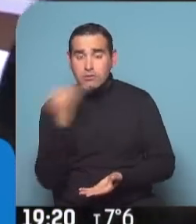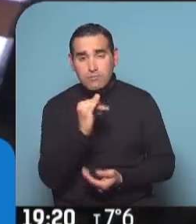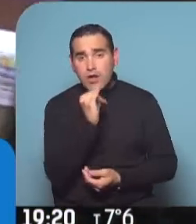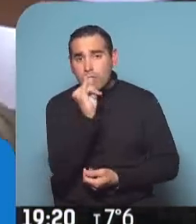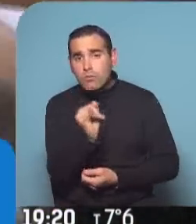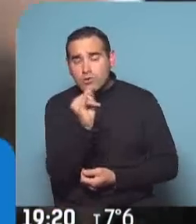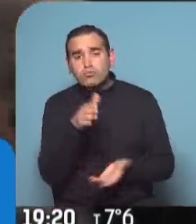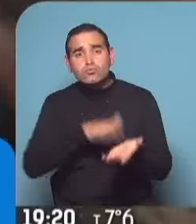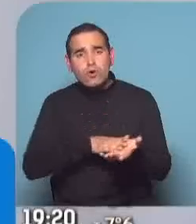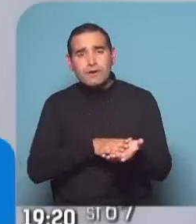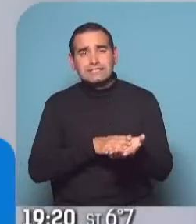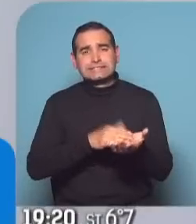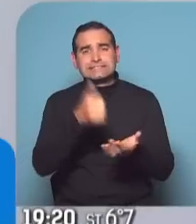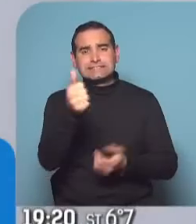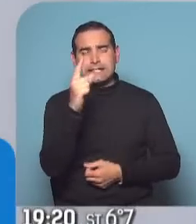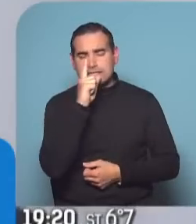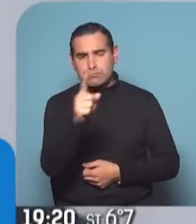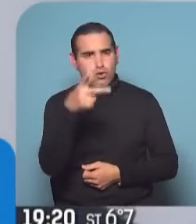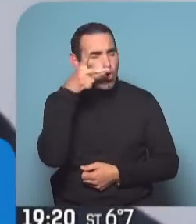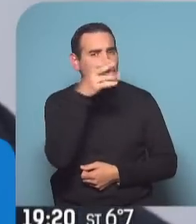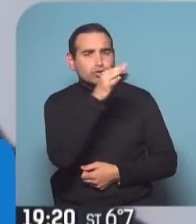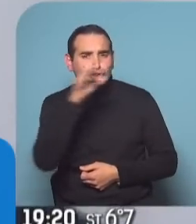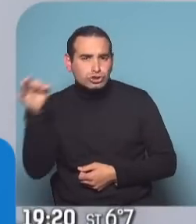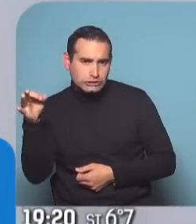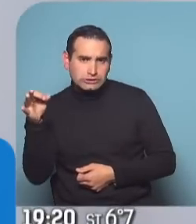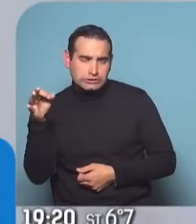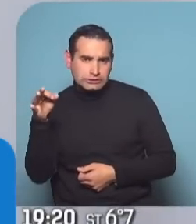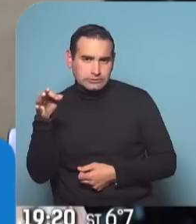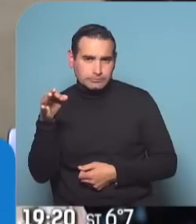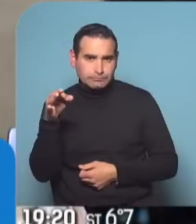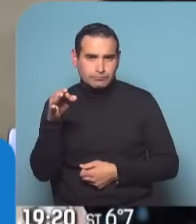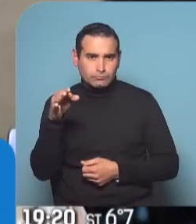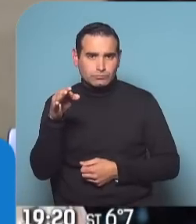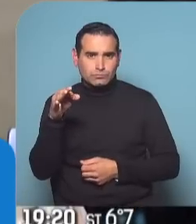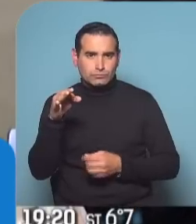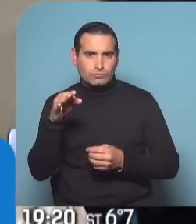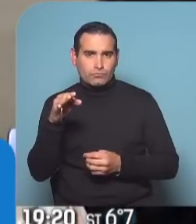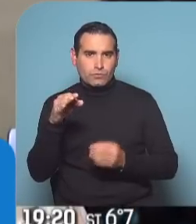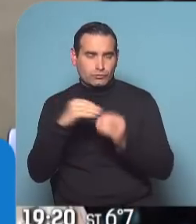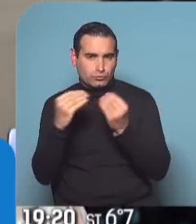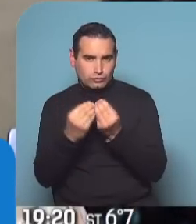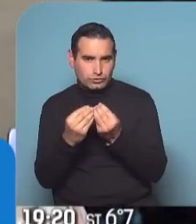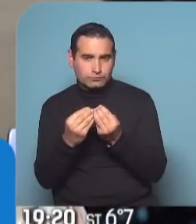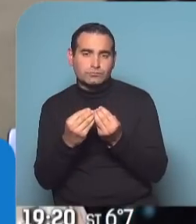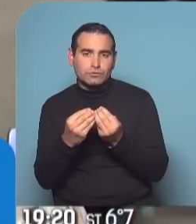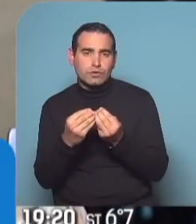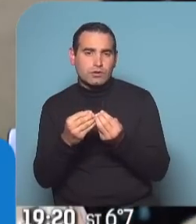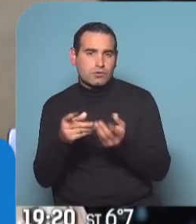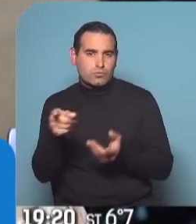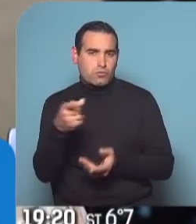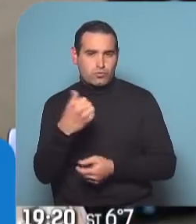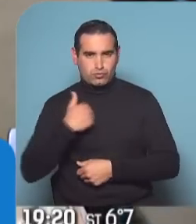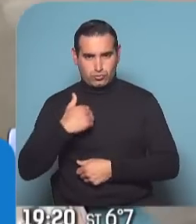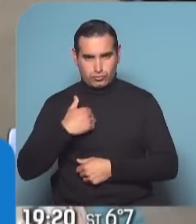hechos, más de 6.800 ejecuciones, todas extrajudiciales, por parte de las fuerzas